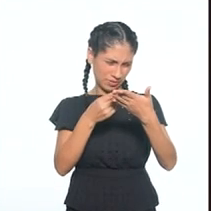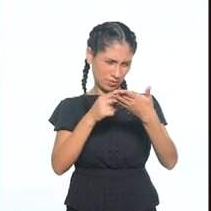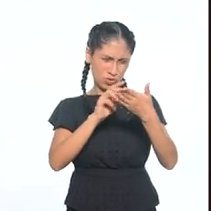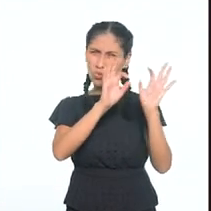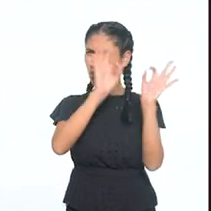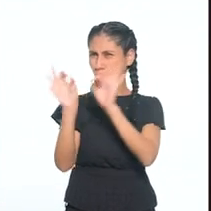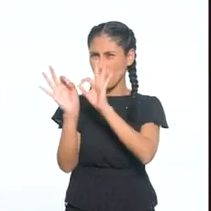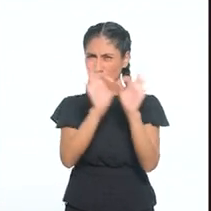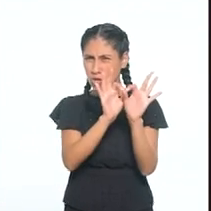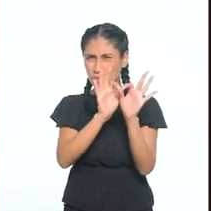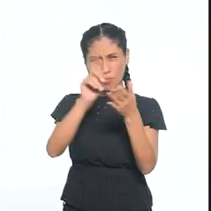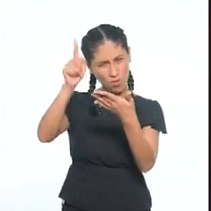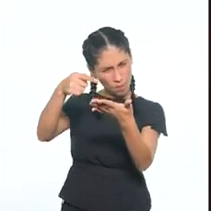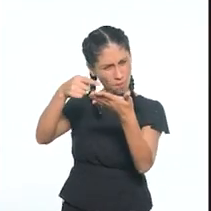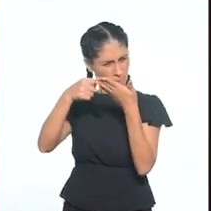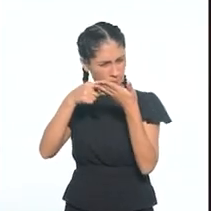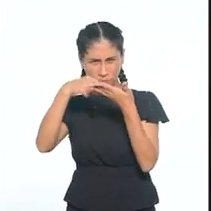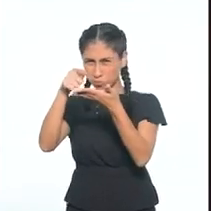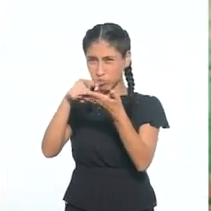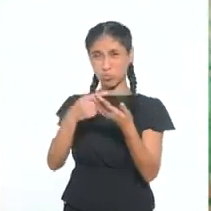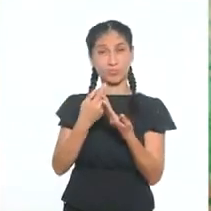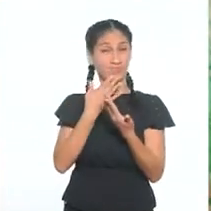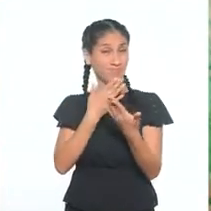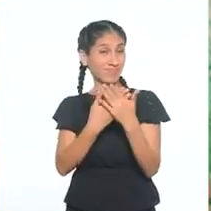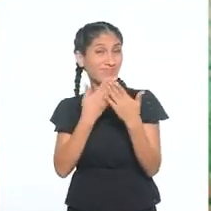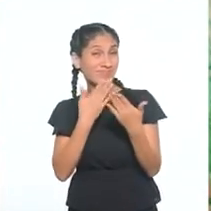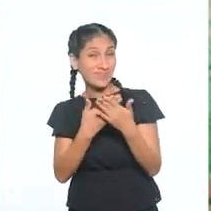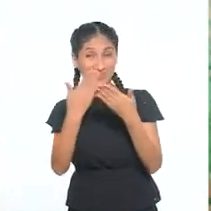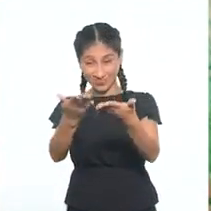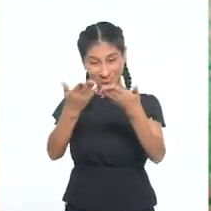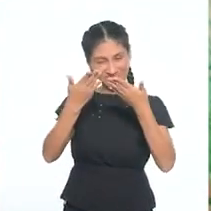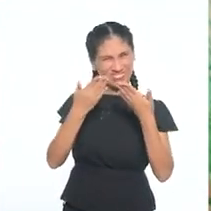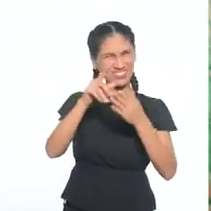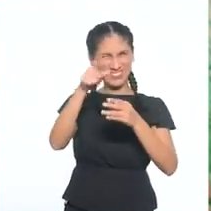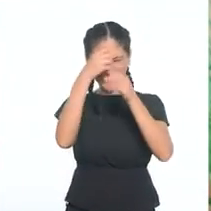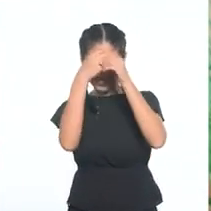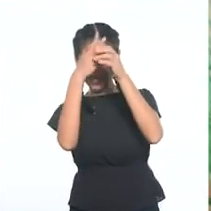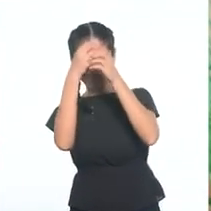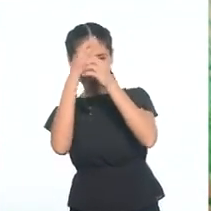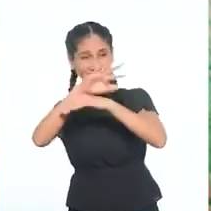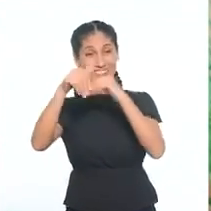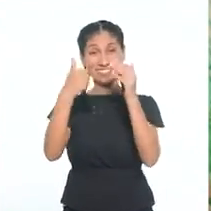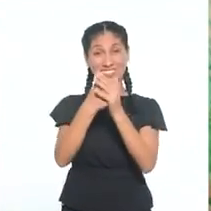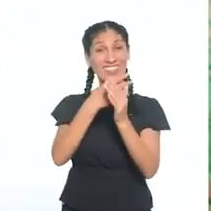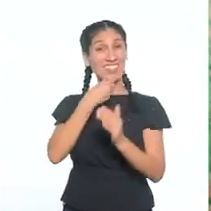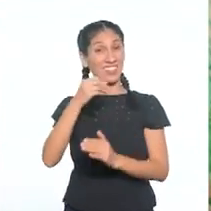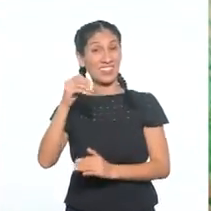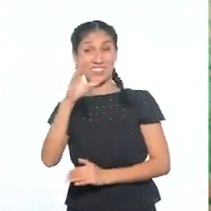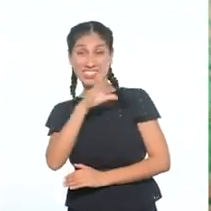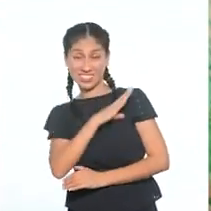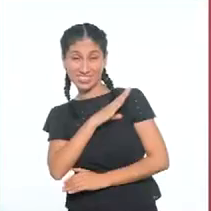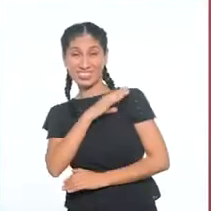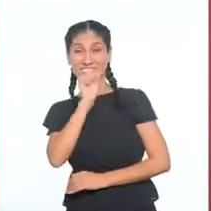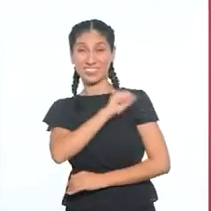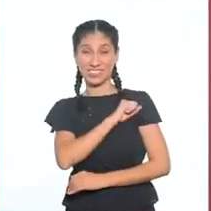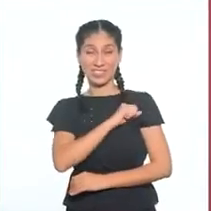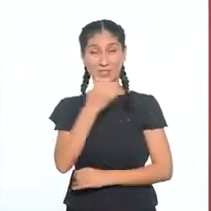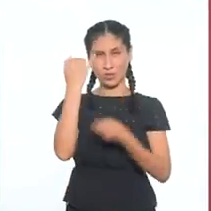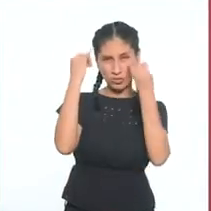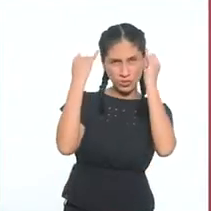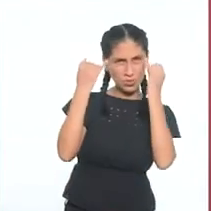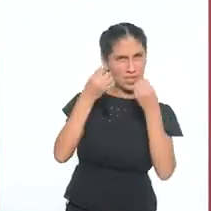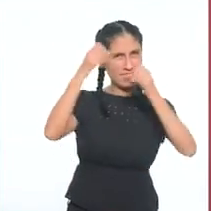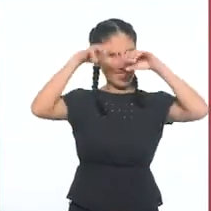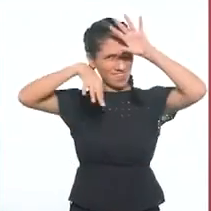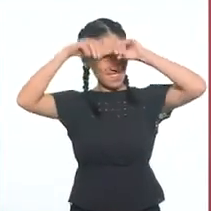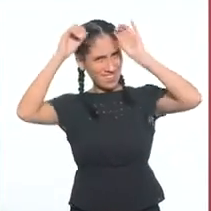con un mismo mensaje muchas gracias por compartir sus conocimientos con toda la promoción 2021 lluvia